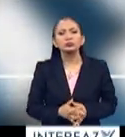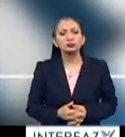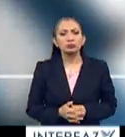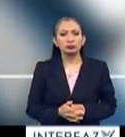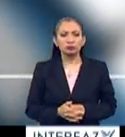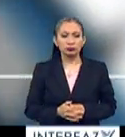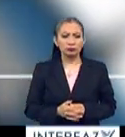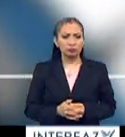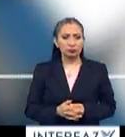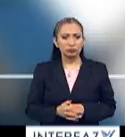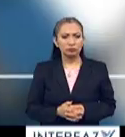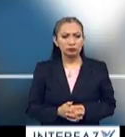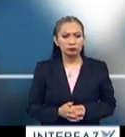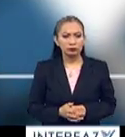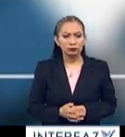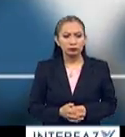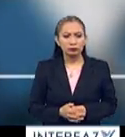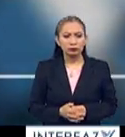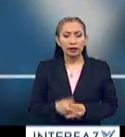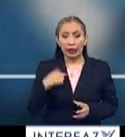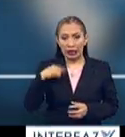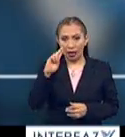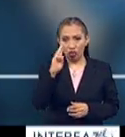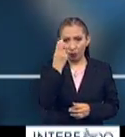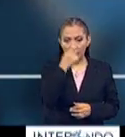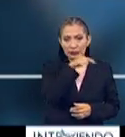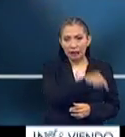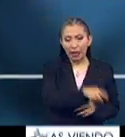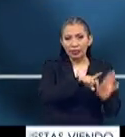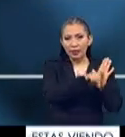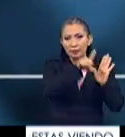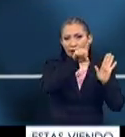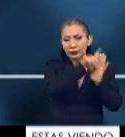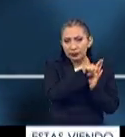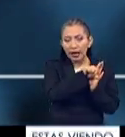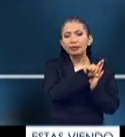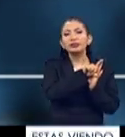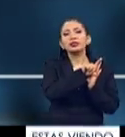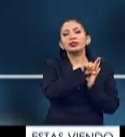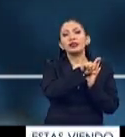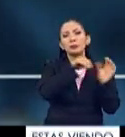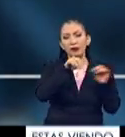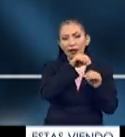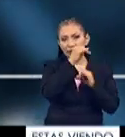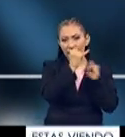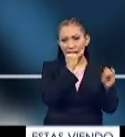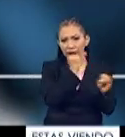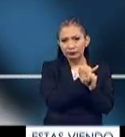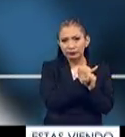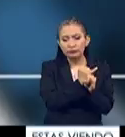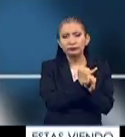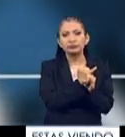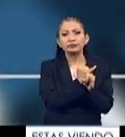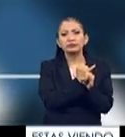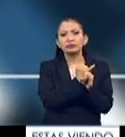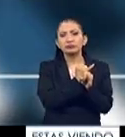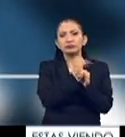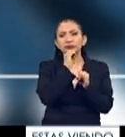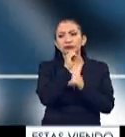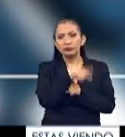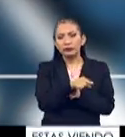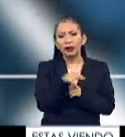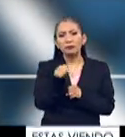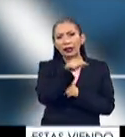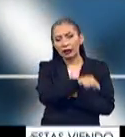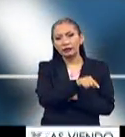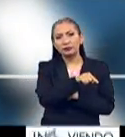Sí, bueno, en la universidad está el Departamento de Movilidad Internacional. En ese momento estaba a cargo del maestro